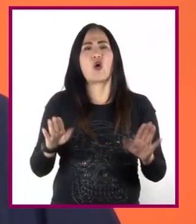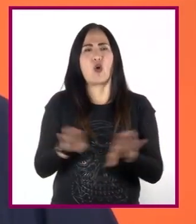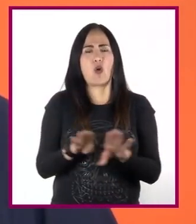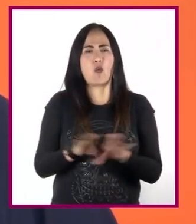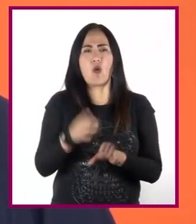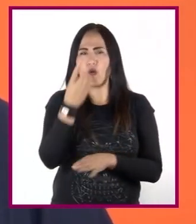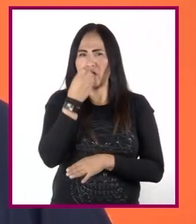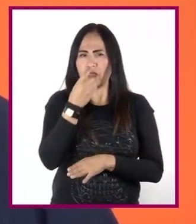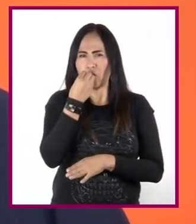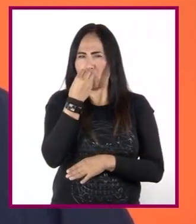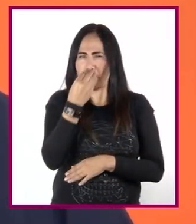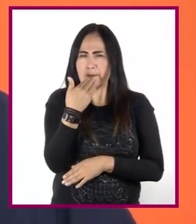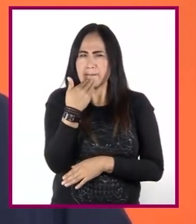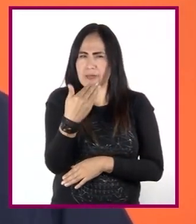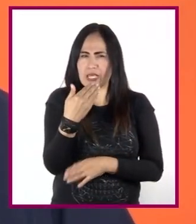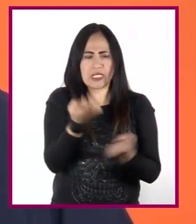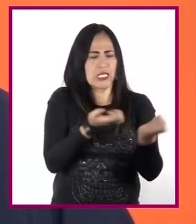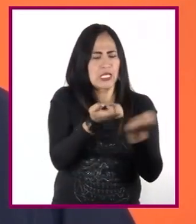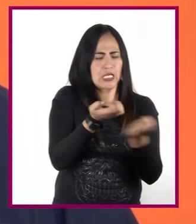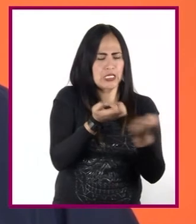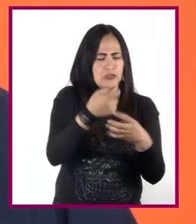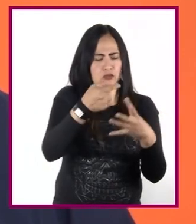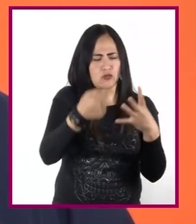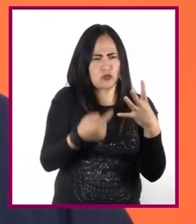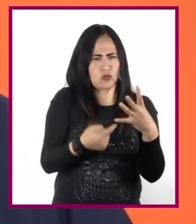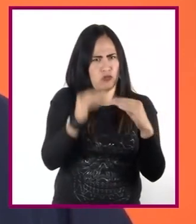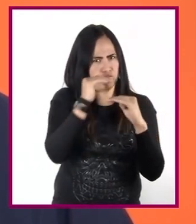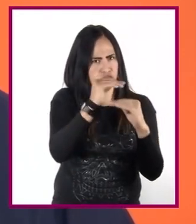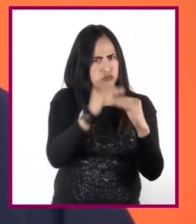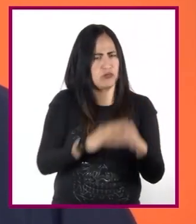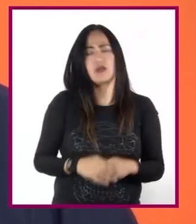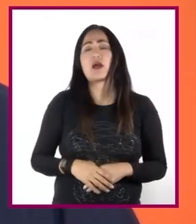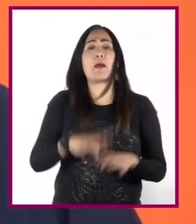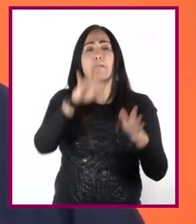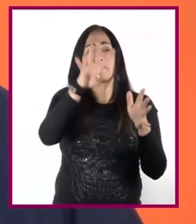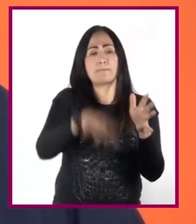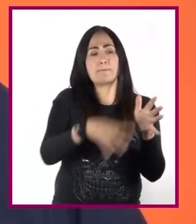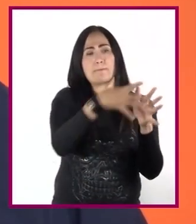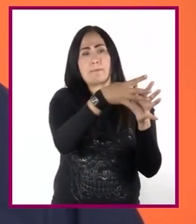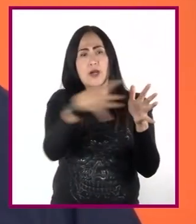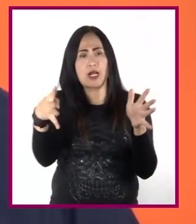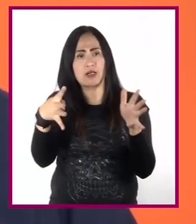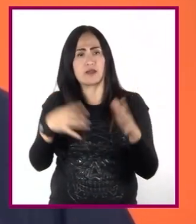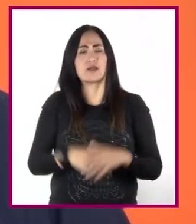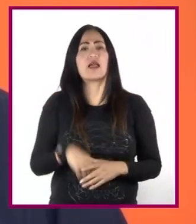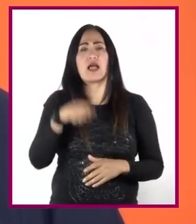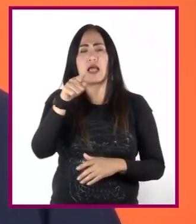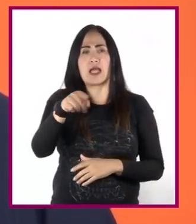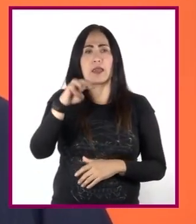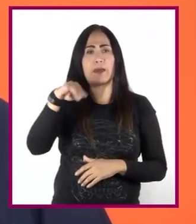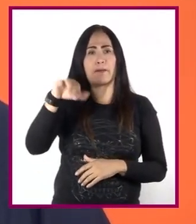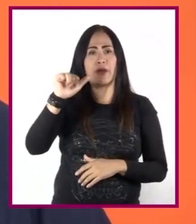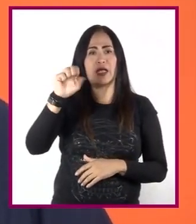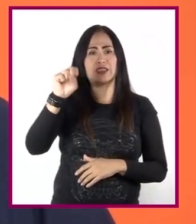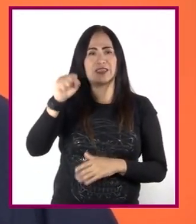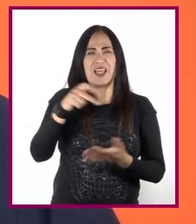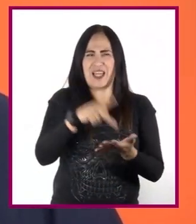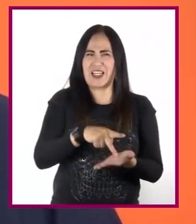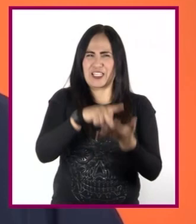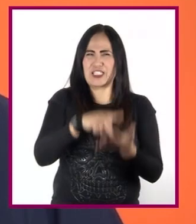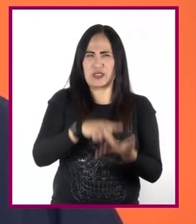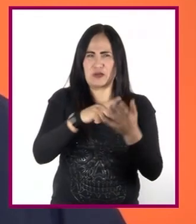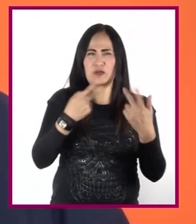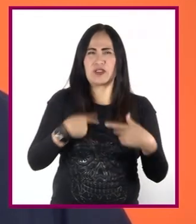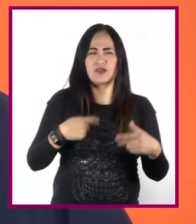ejercicios específicos. Marco realizó la siguiente tabla en la que se muestra la masa en kilogramos de cada una de